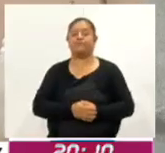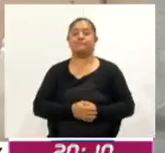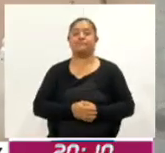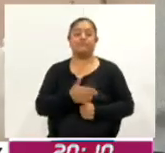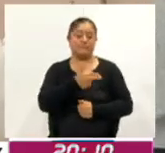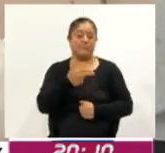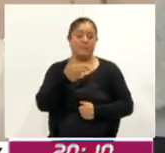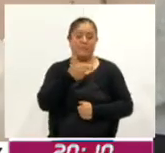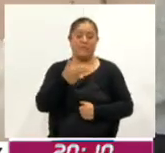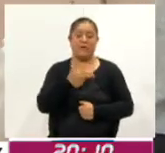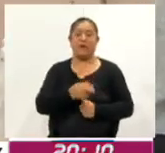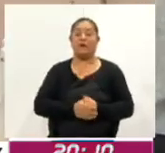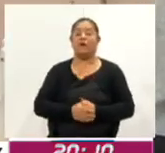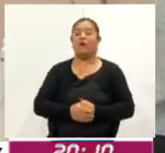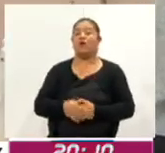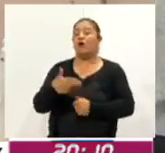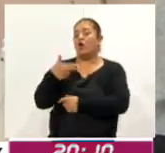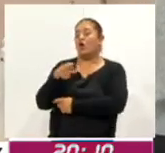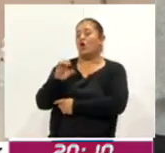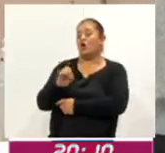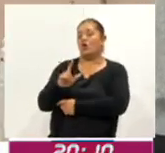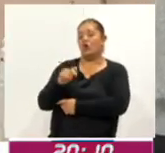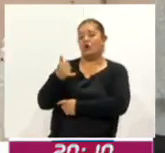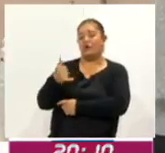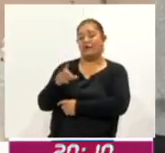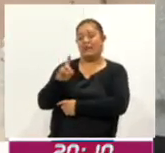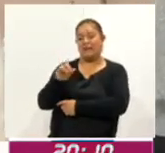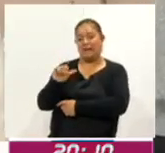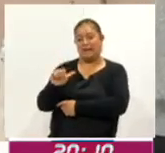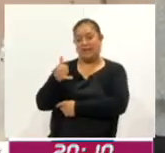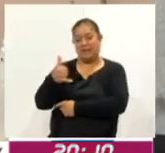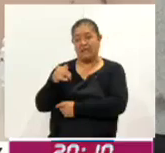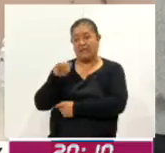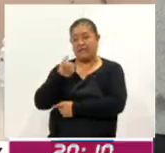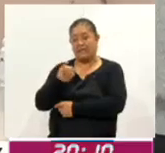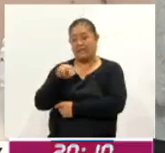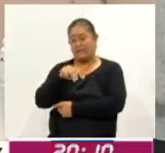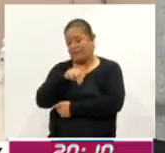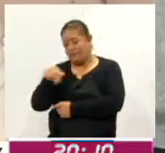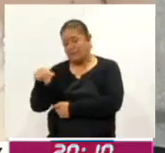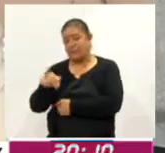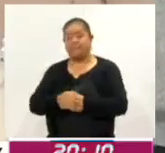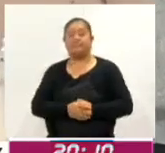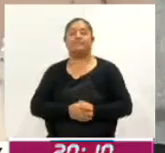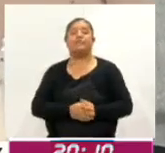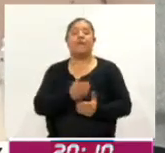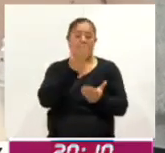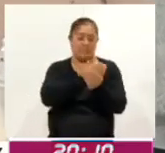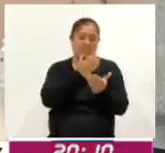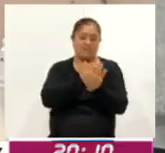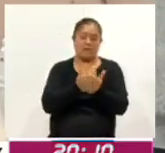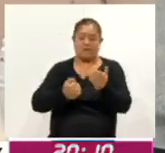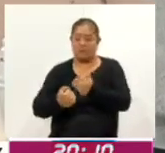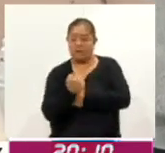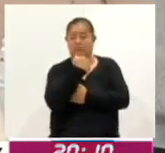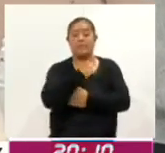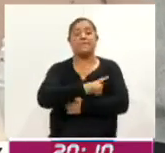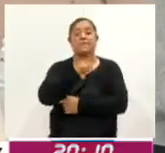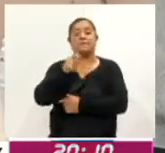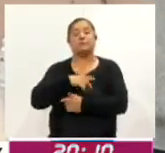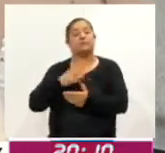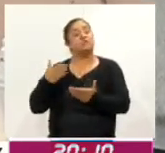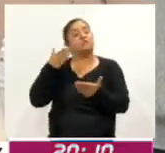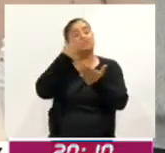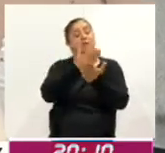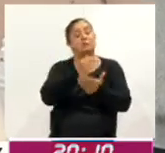Inn de tacos de canasta. Posteriormente nos vamos a ir al centro a hacer un recorrido en el tranvía y hacer